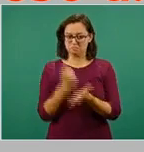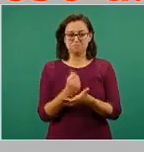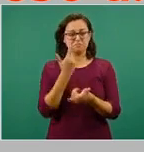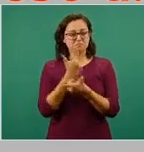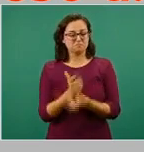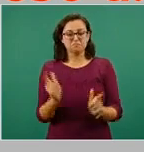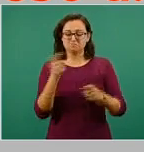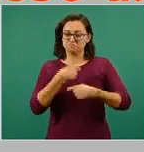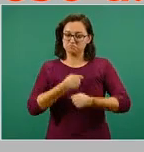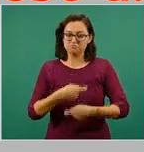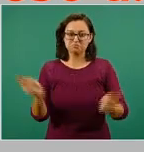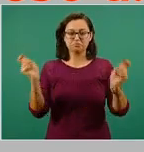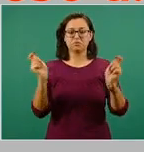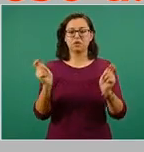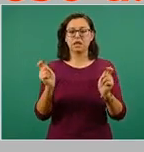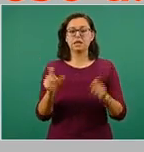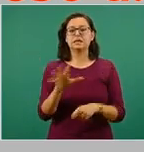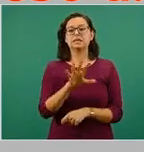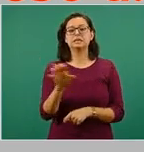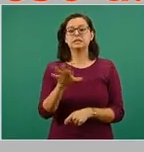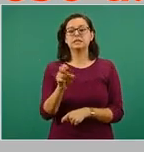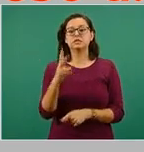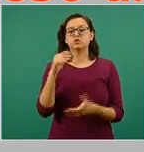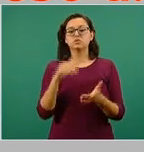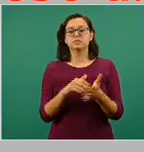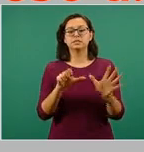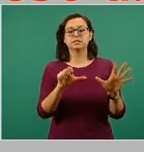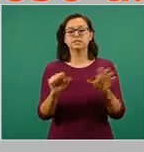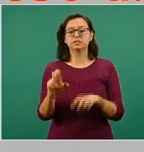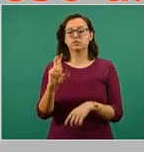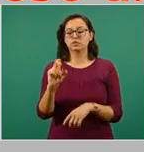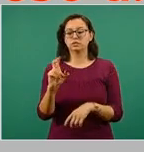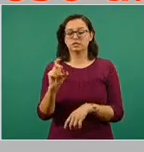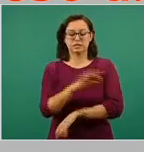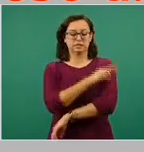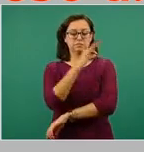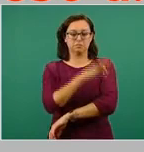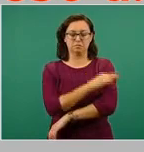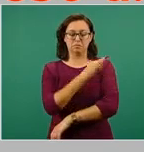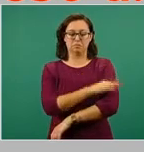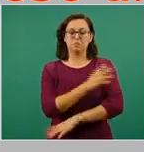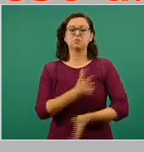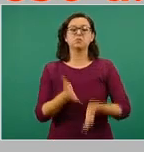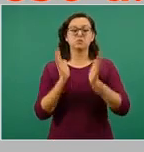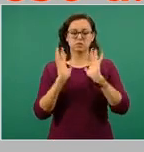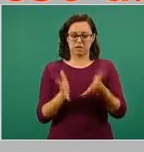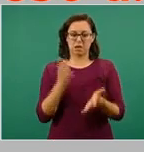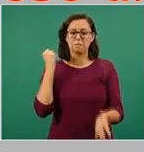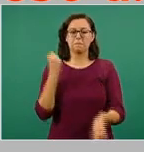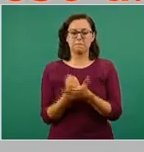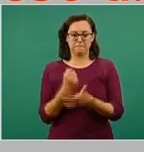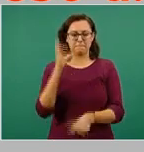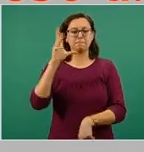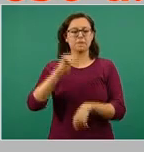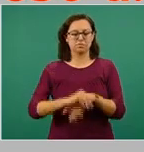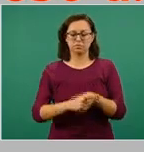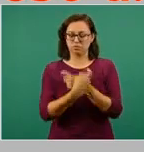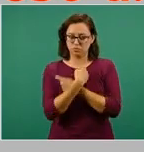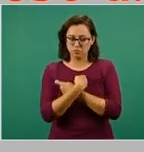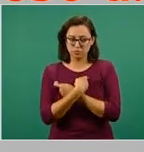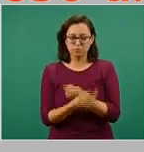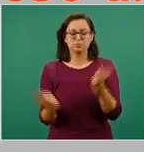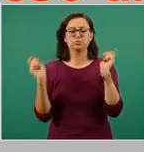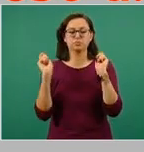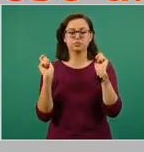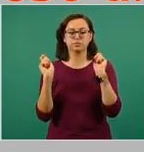502,630 dosis durante el día de hoy, alrededor del mediodía. Pasado el mediodía se liberaron